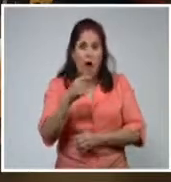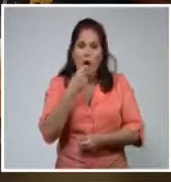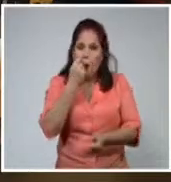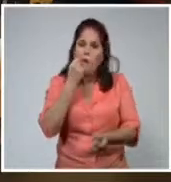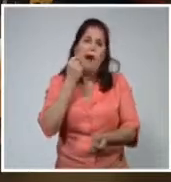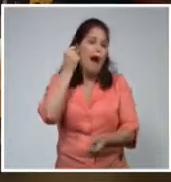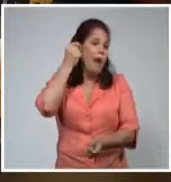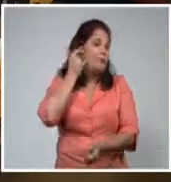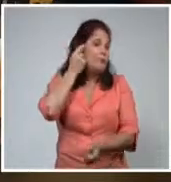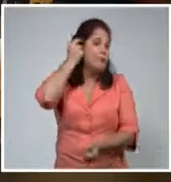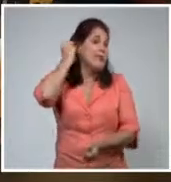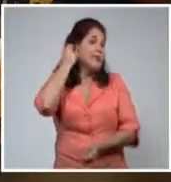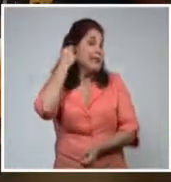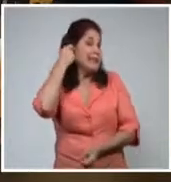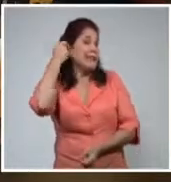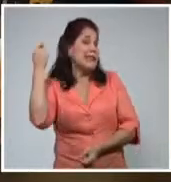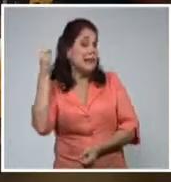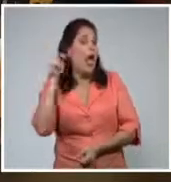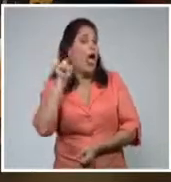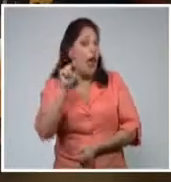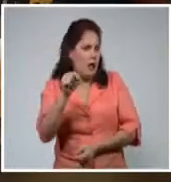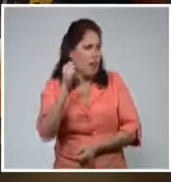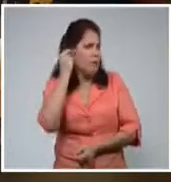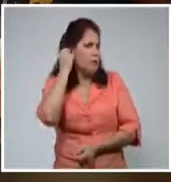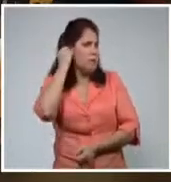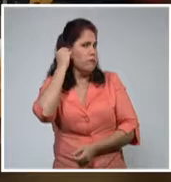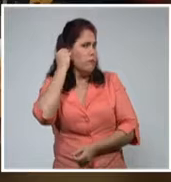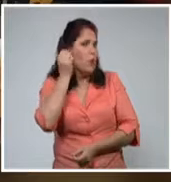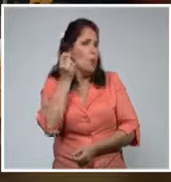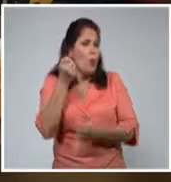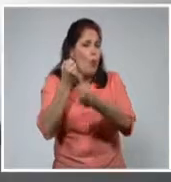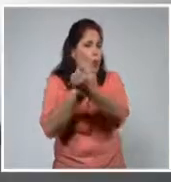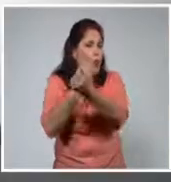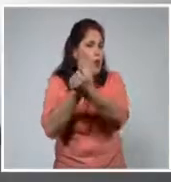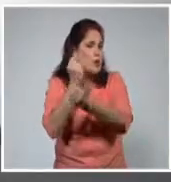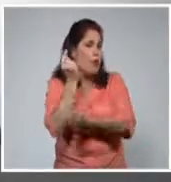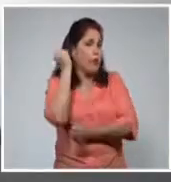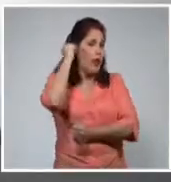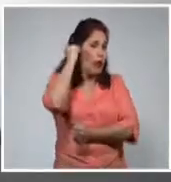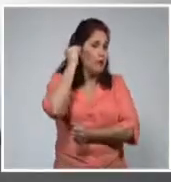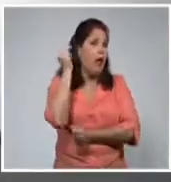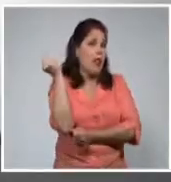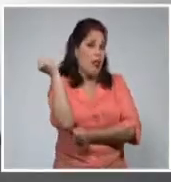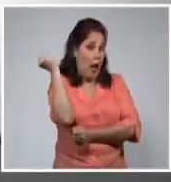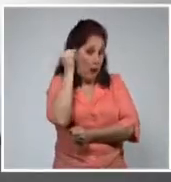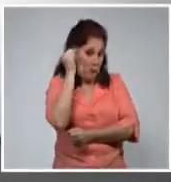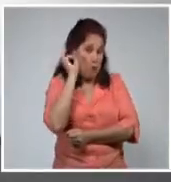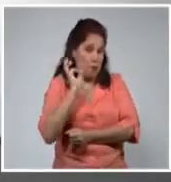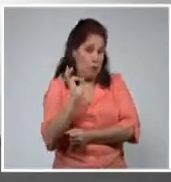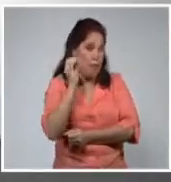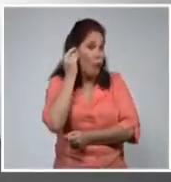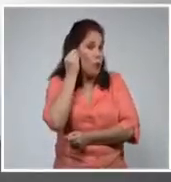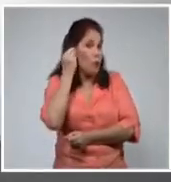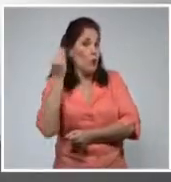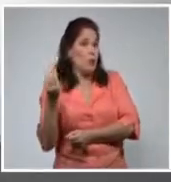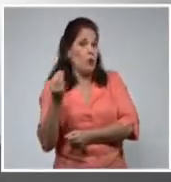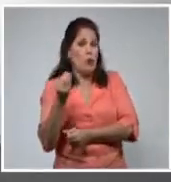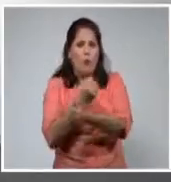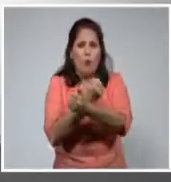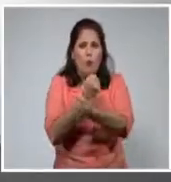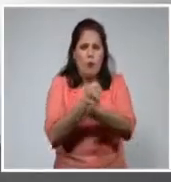humano que es como la caja de seguridad de nuestro material genético. Se trata del hueso que protege el oído